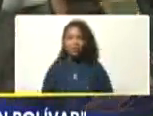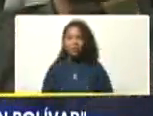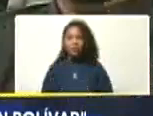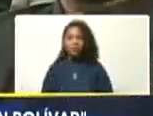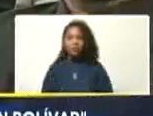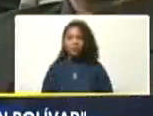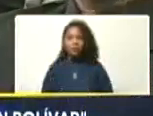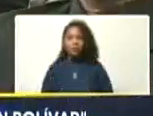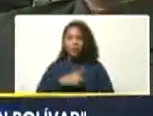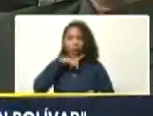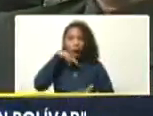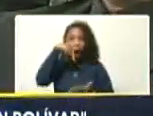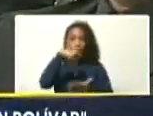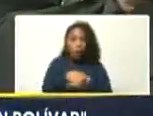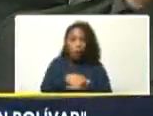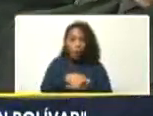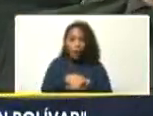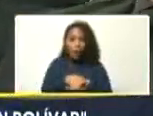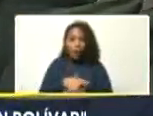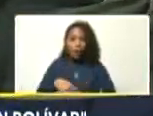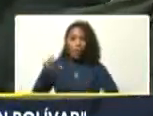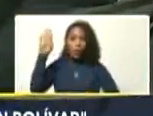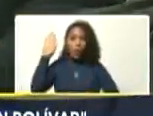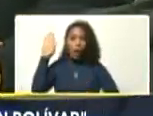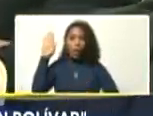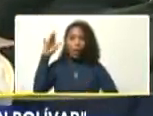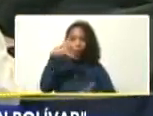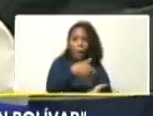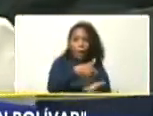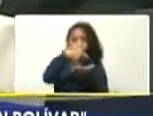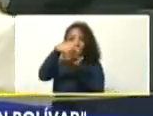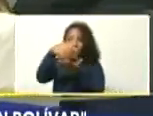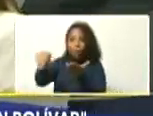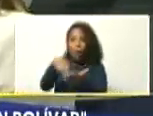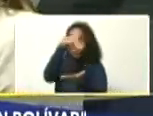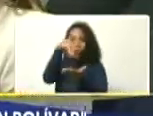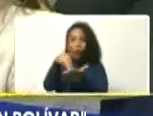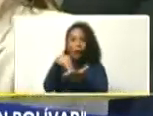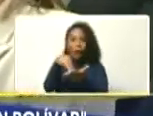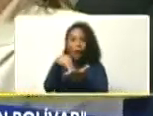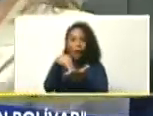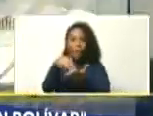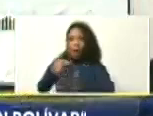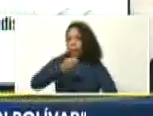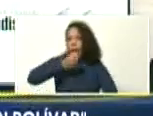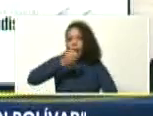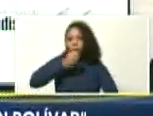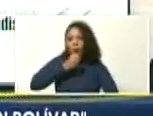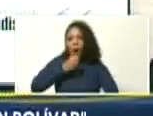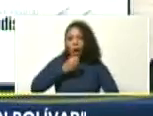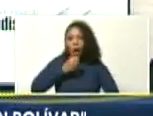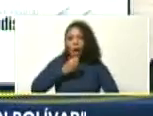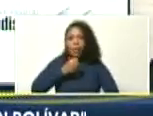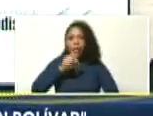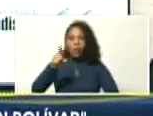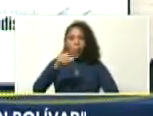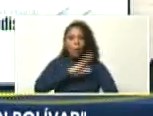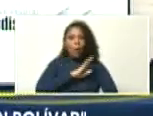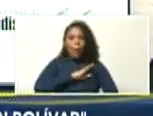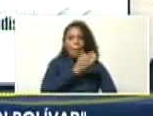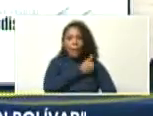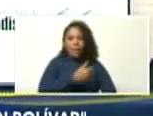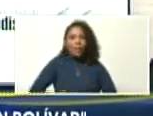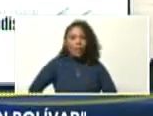A nombre del jurado del Premio Nacional de Periodismo, de su presidenta,